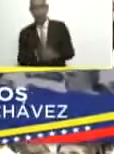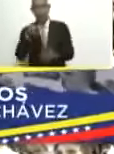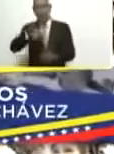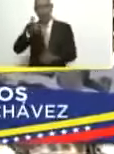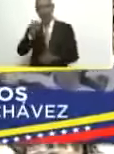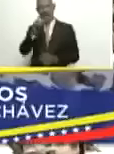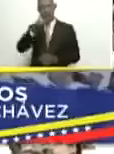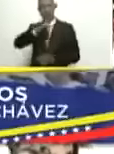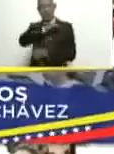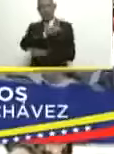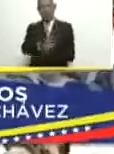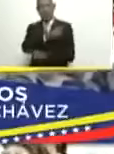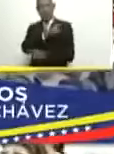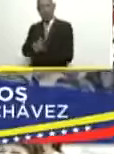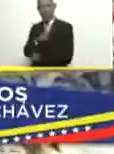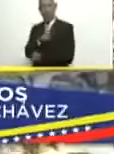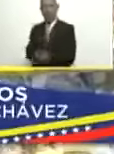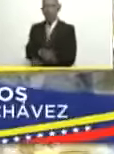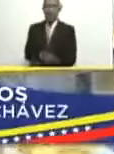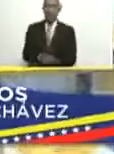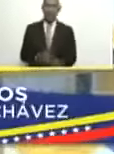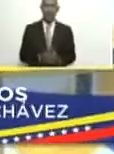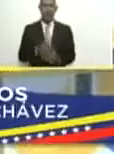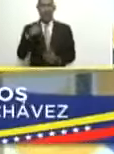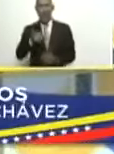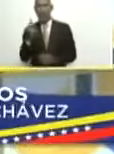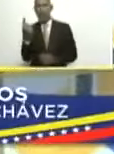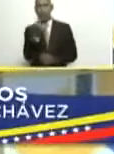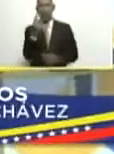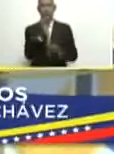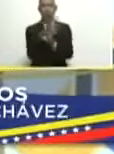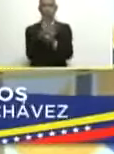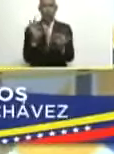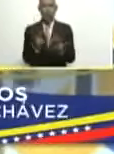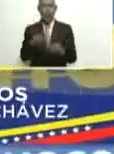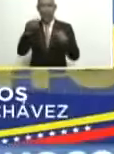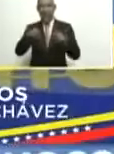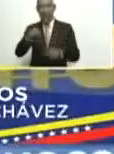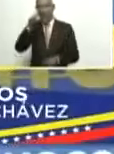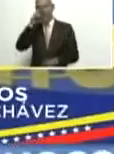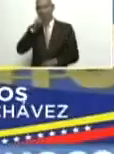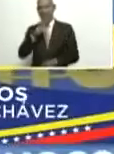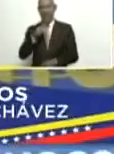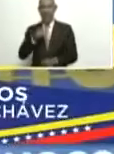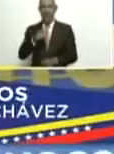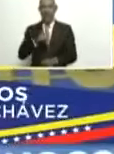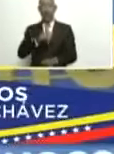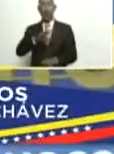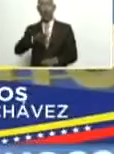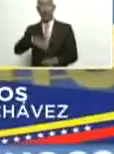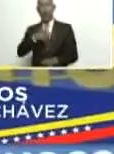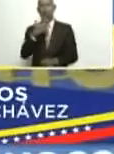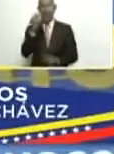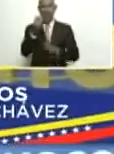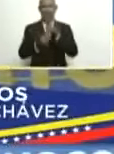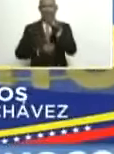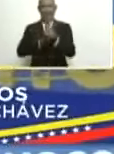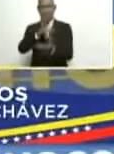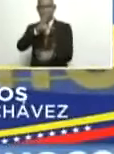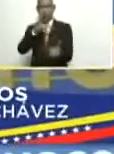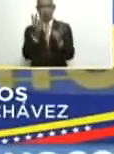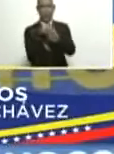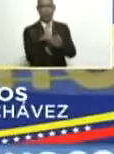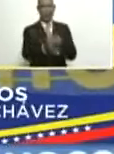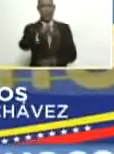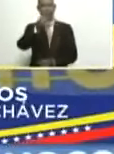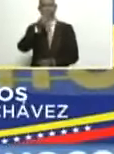un dictador y que hay dictadura. Aquí nada más y nada menos en este año se pudieron renovar 32